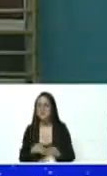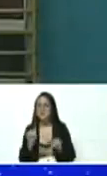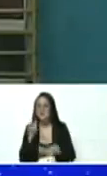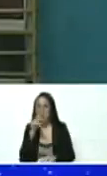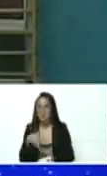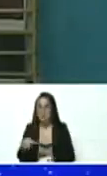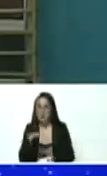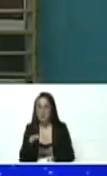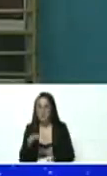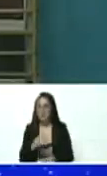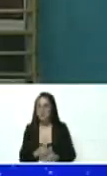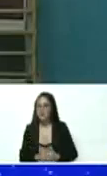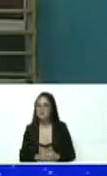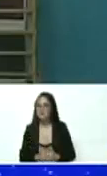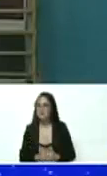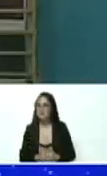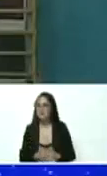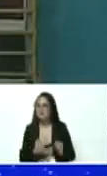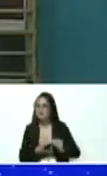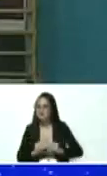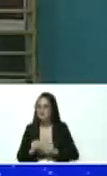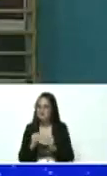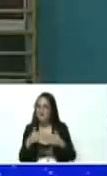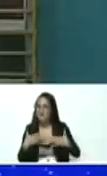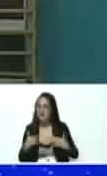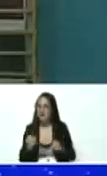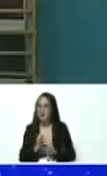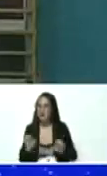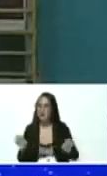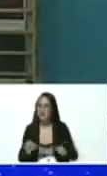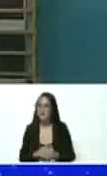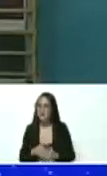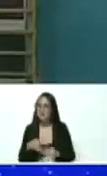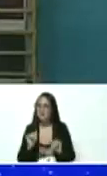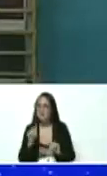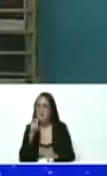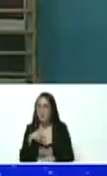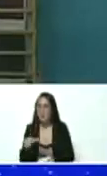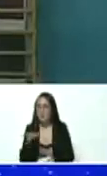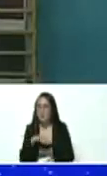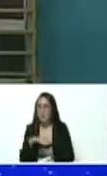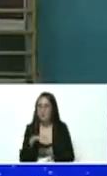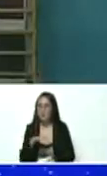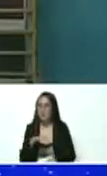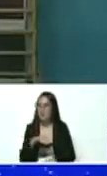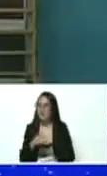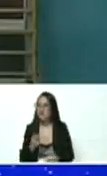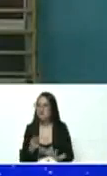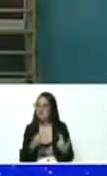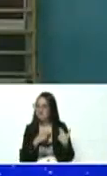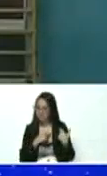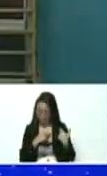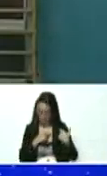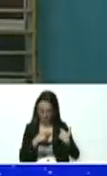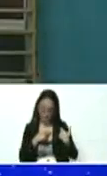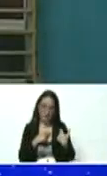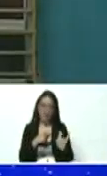pueblo que recupera la salud y la educación, es el mismo pueblo que se encargaría